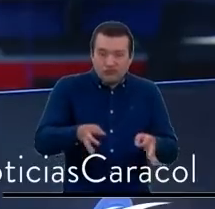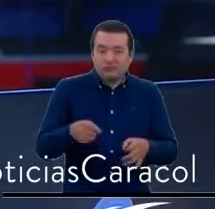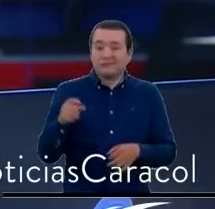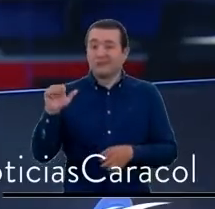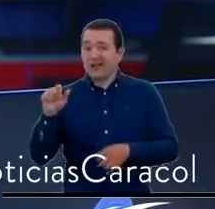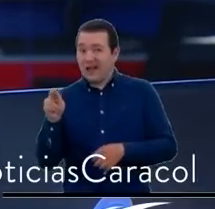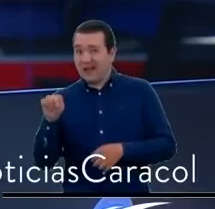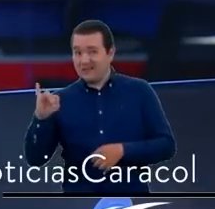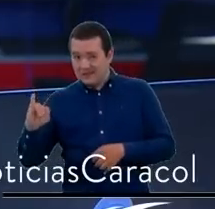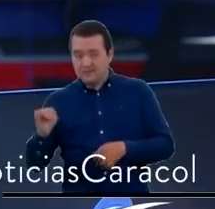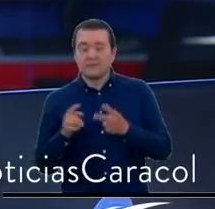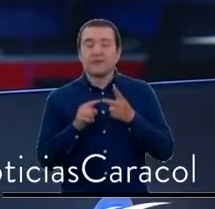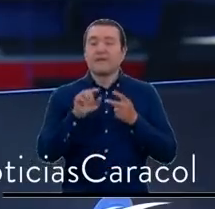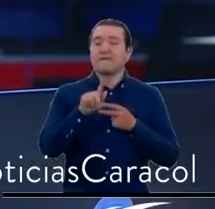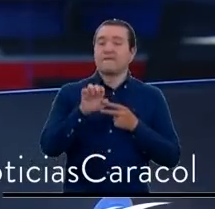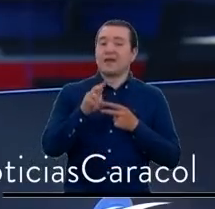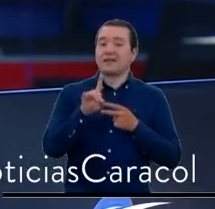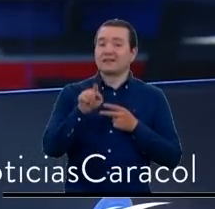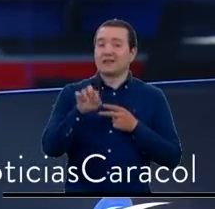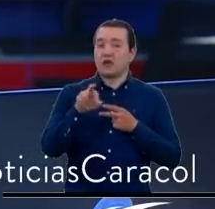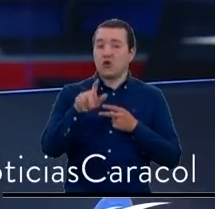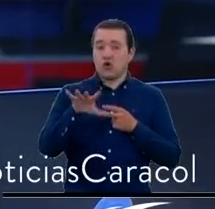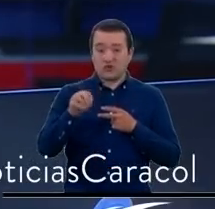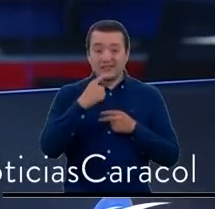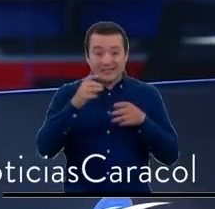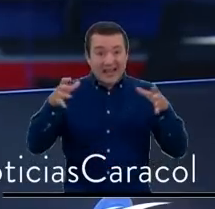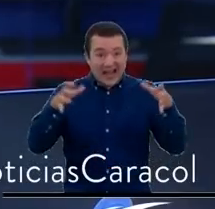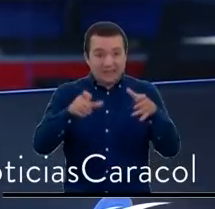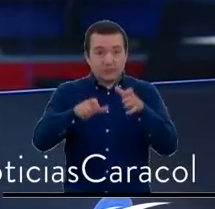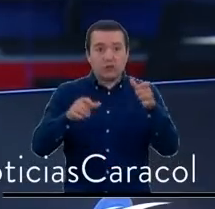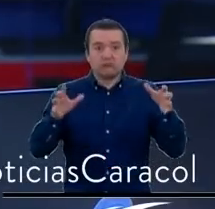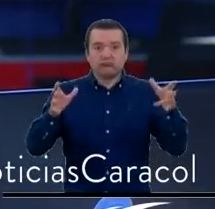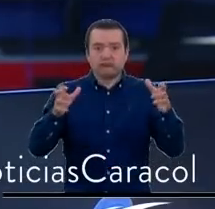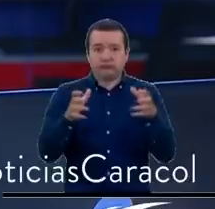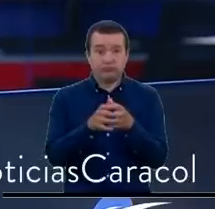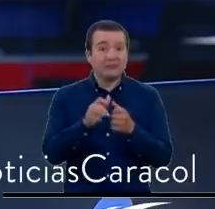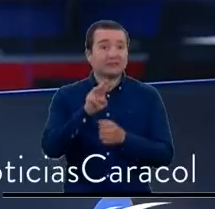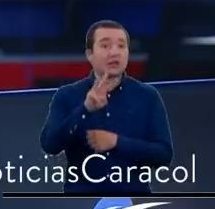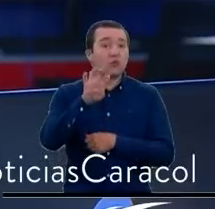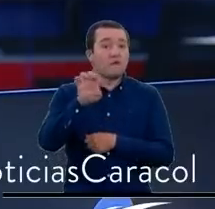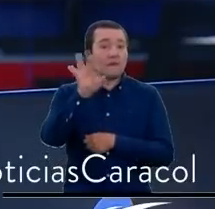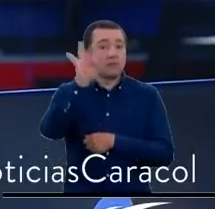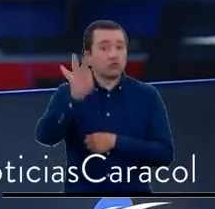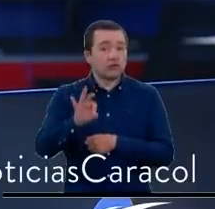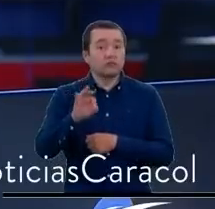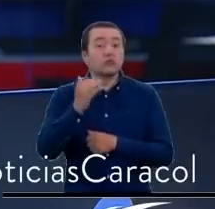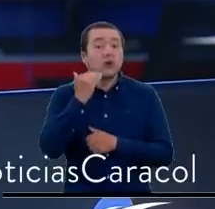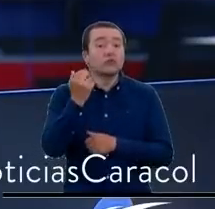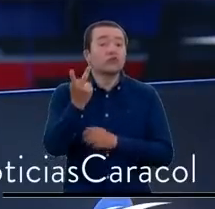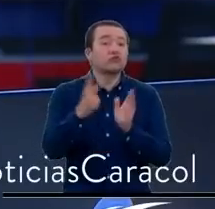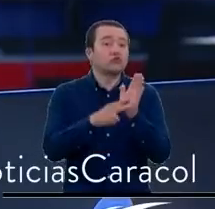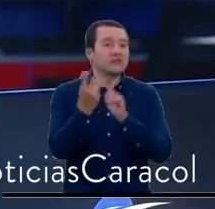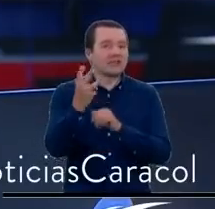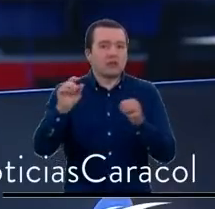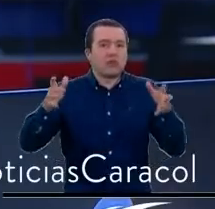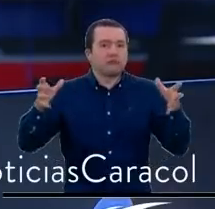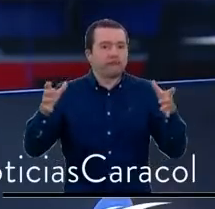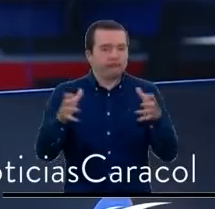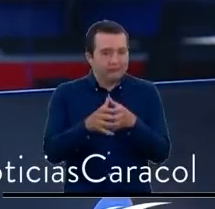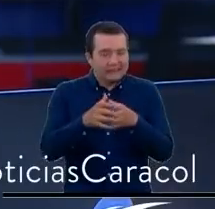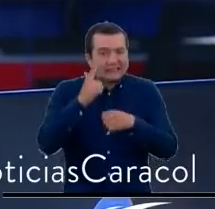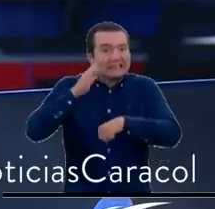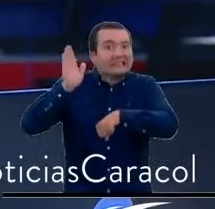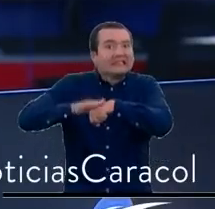un 39% para el 2030. De acuerdo con un estudio realizado por estas dos entidades en la que advierten que el sector necesita